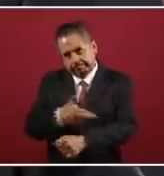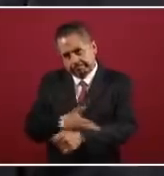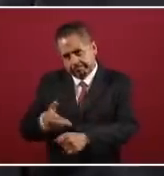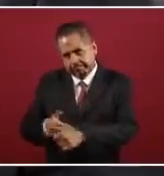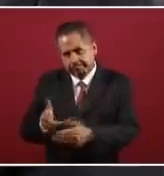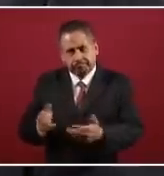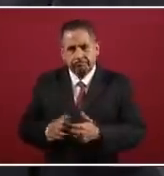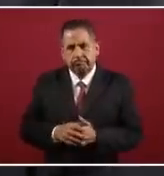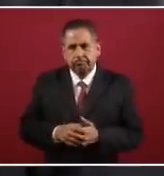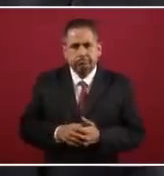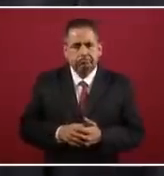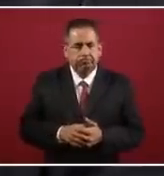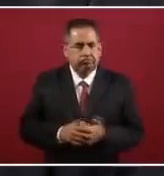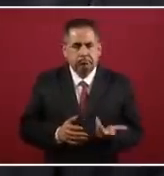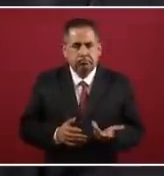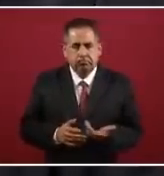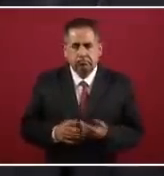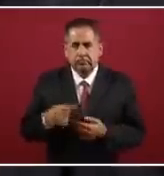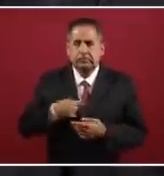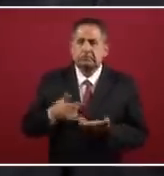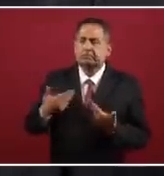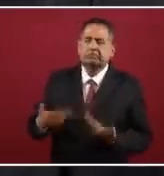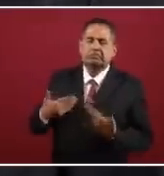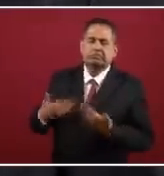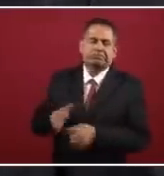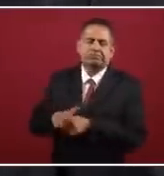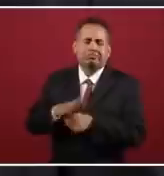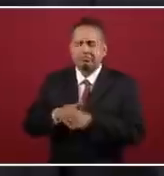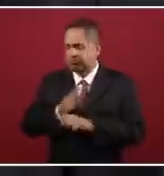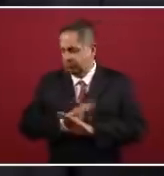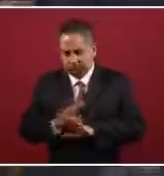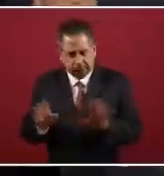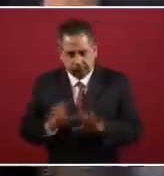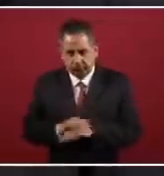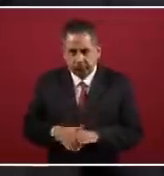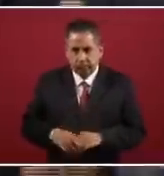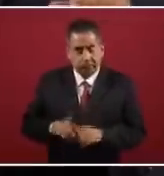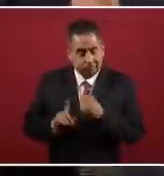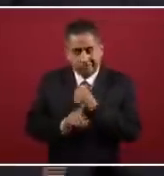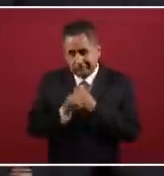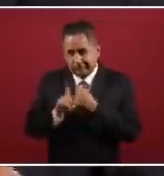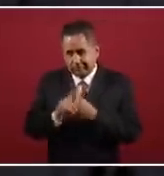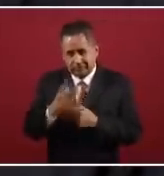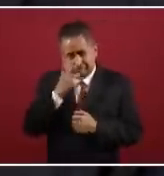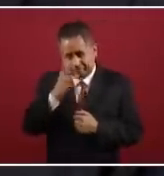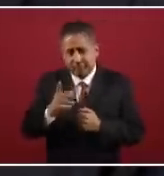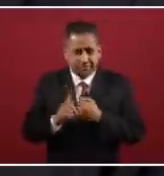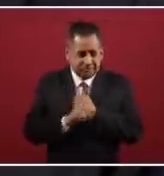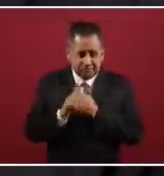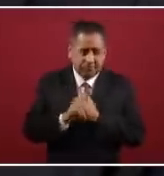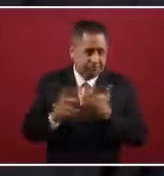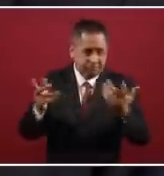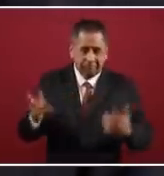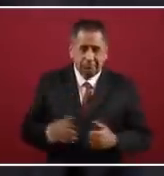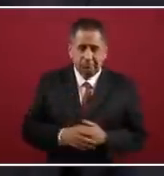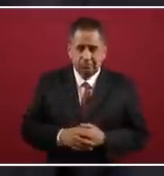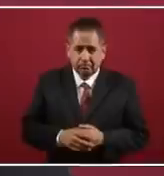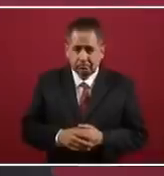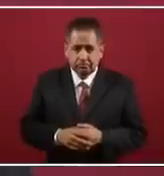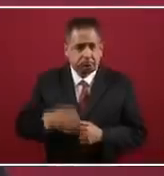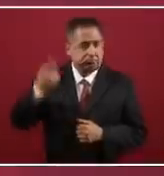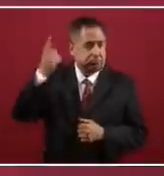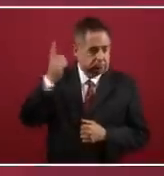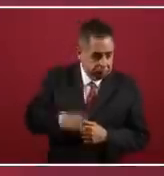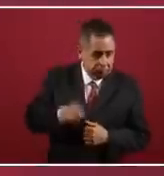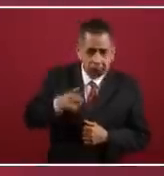No podemos caer en la autocomplacencia. Ese es un problema serio. Se da una